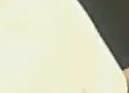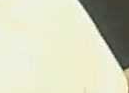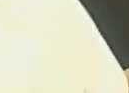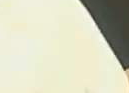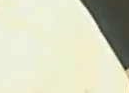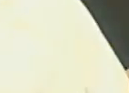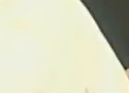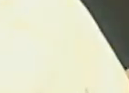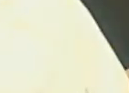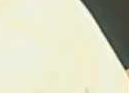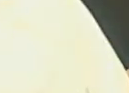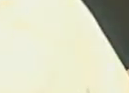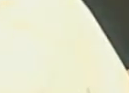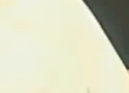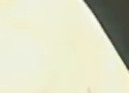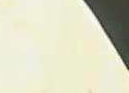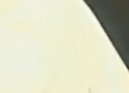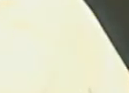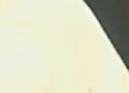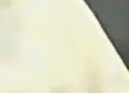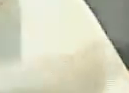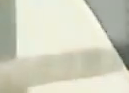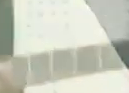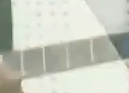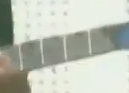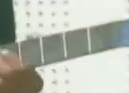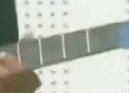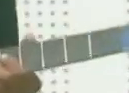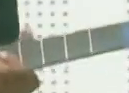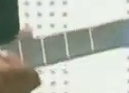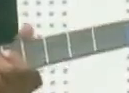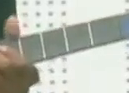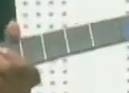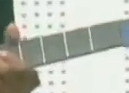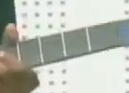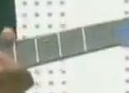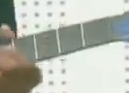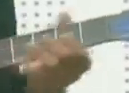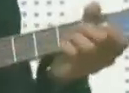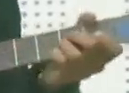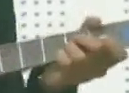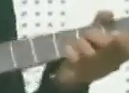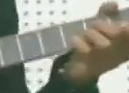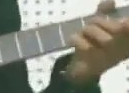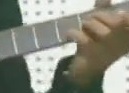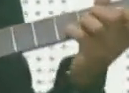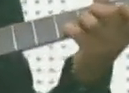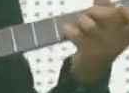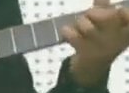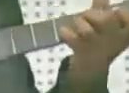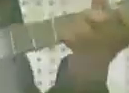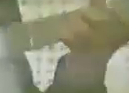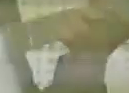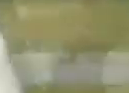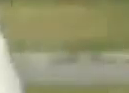Esta canción es una canción hermana de la otra. Cabalgando con Fidel, acompáñenme.